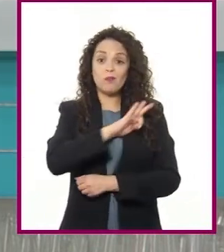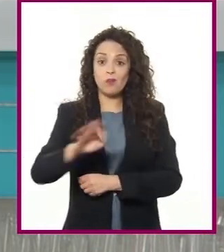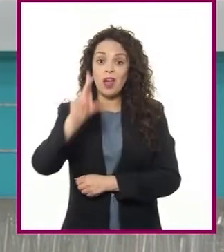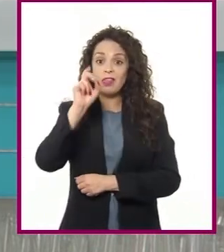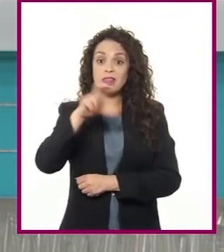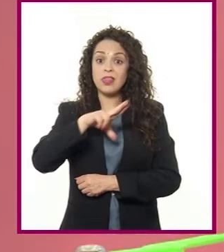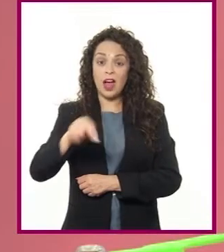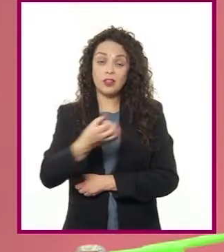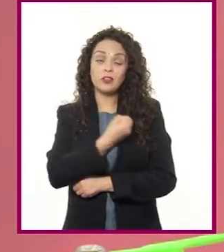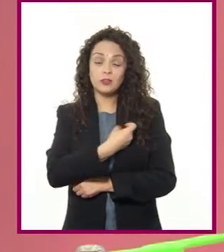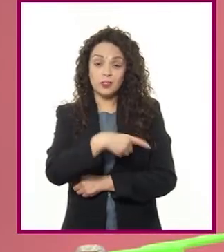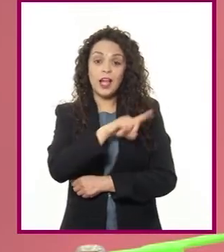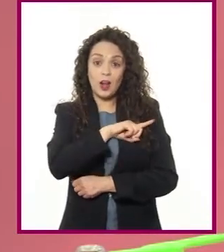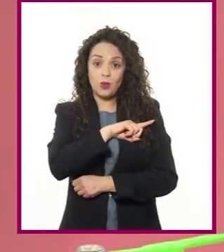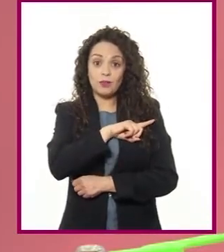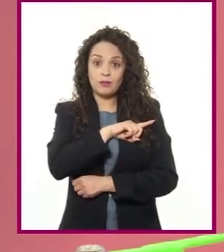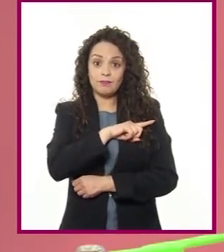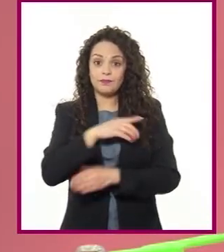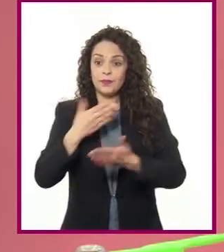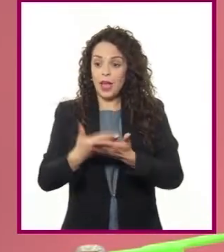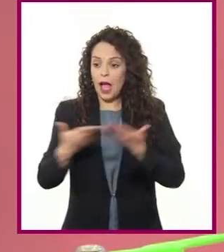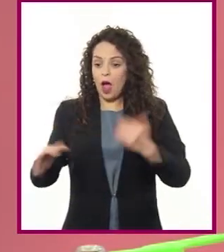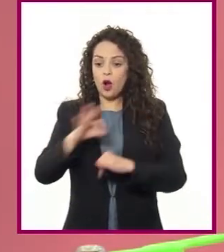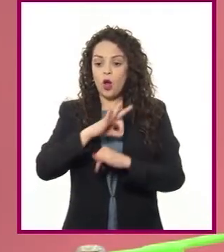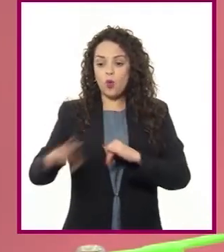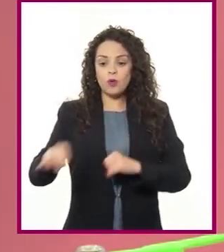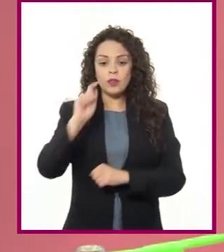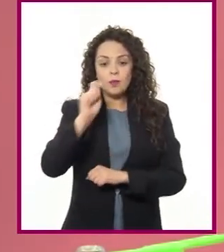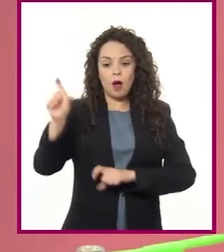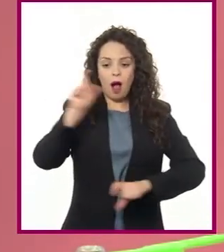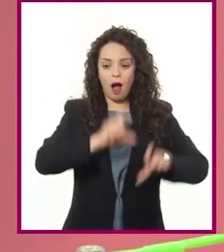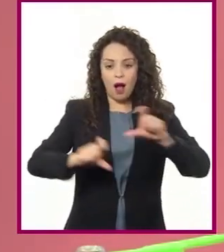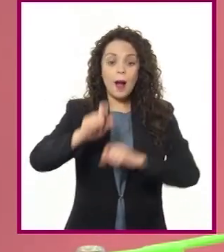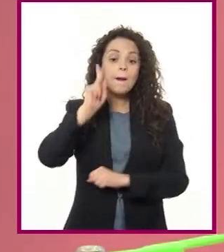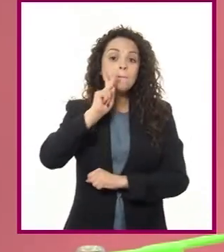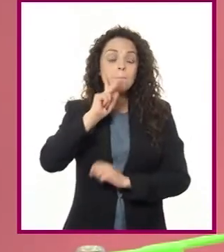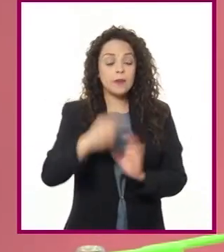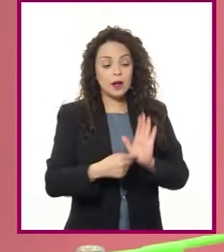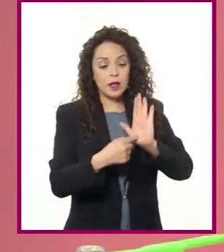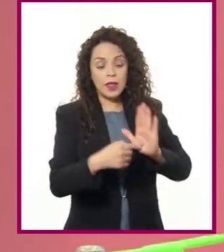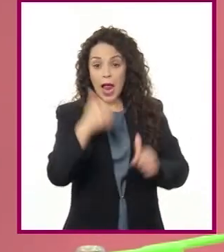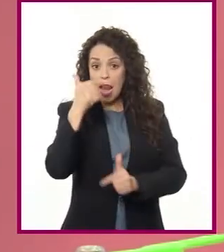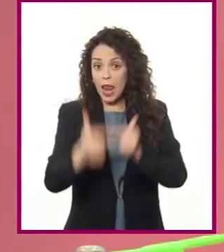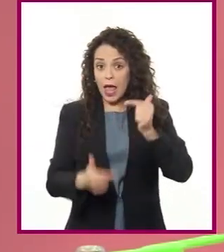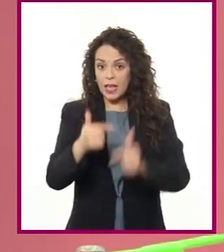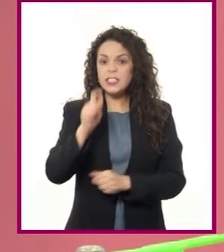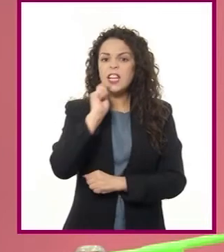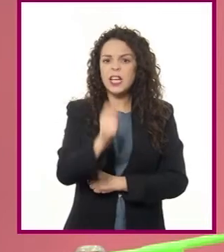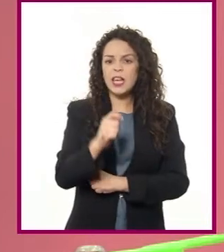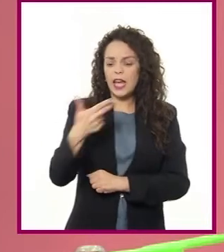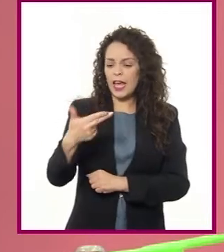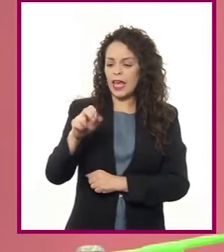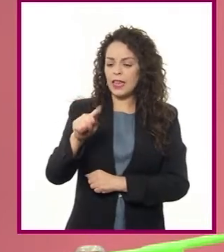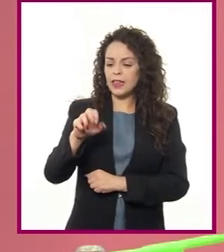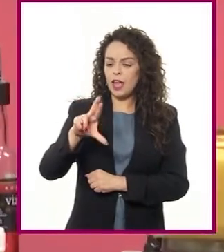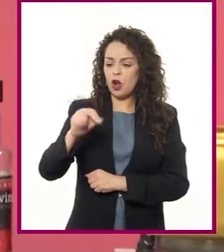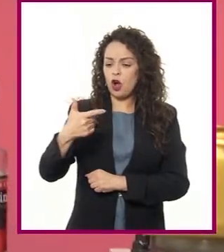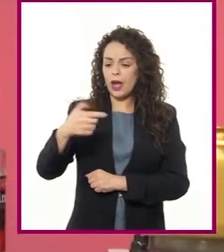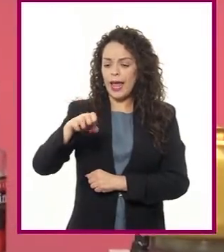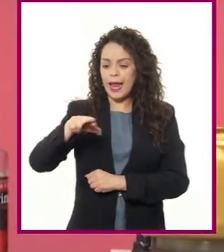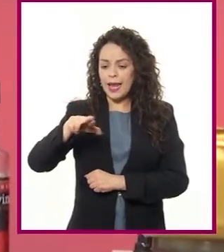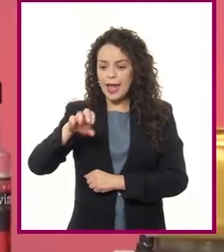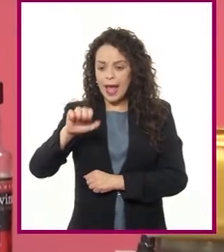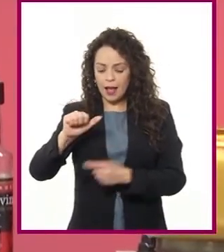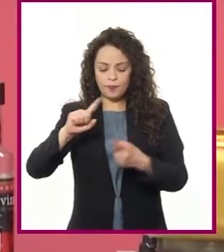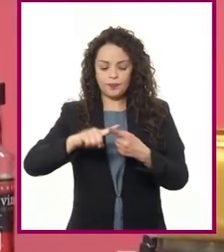la salud. Vayamos al último reto químico. Comprobemos si la leche es una mezcla heterogénea u homogénea. Esto